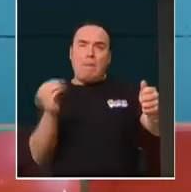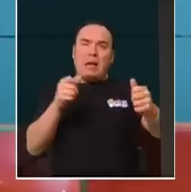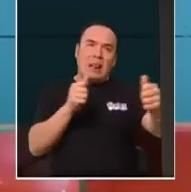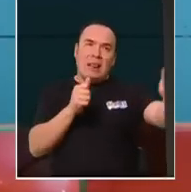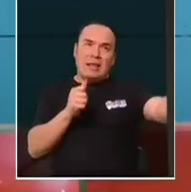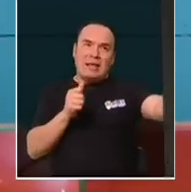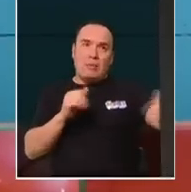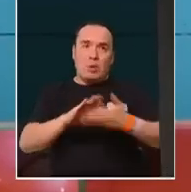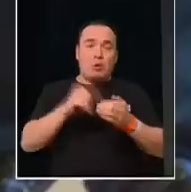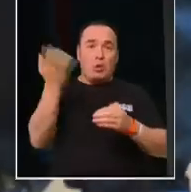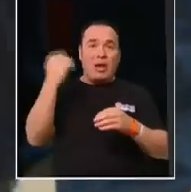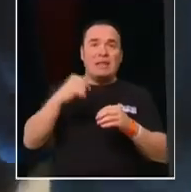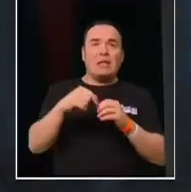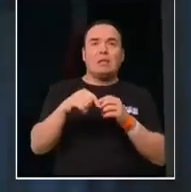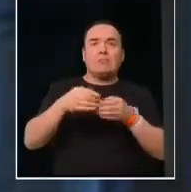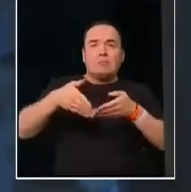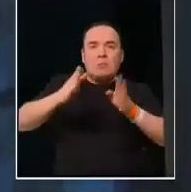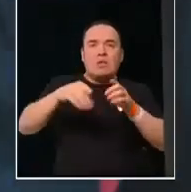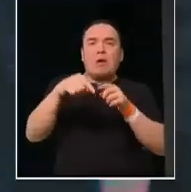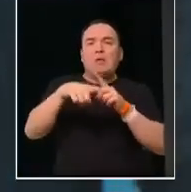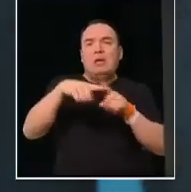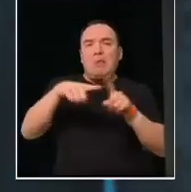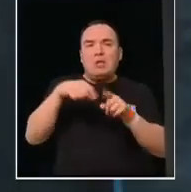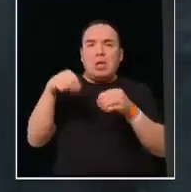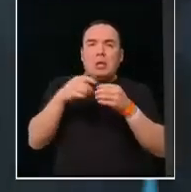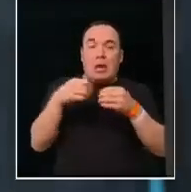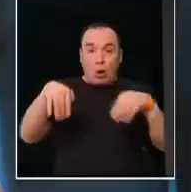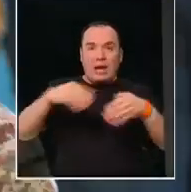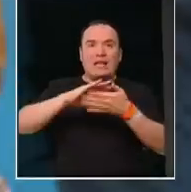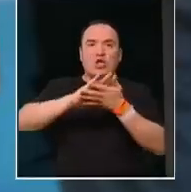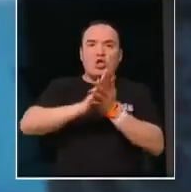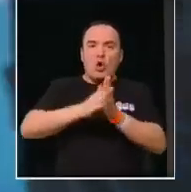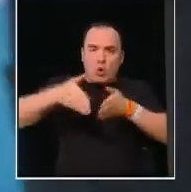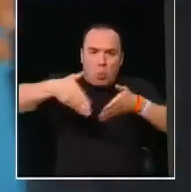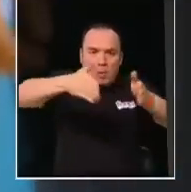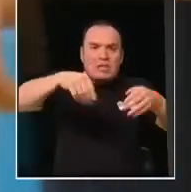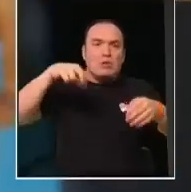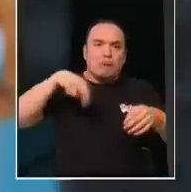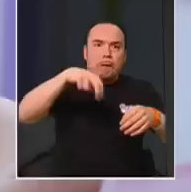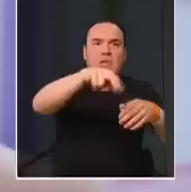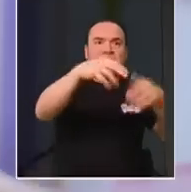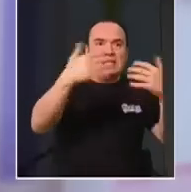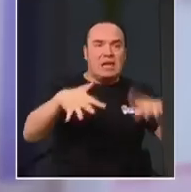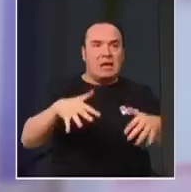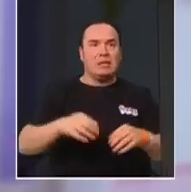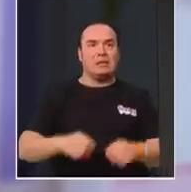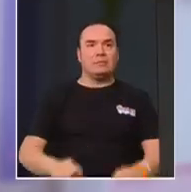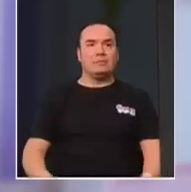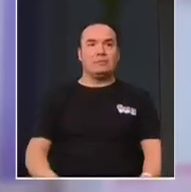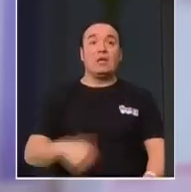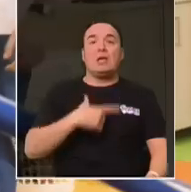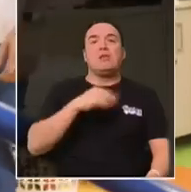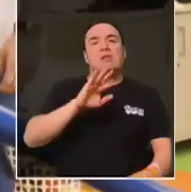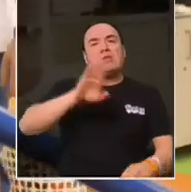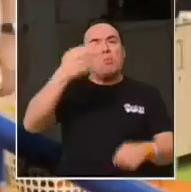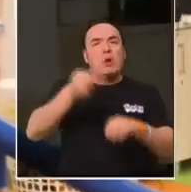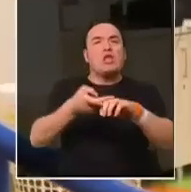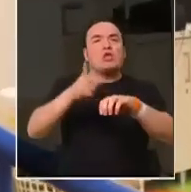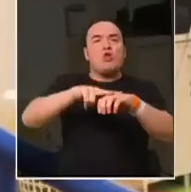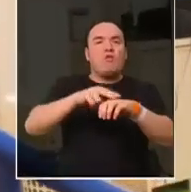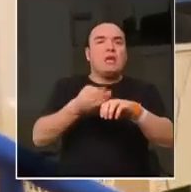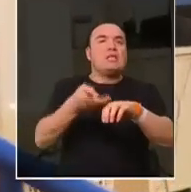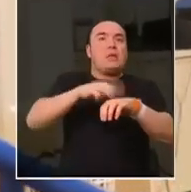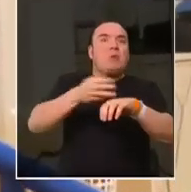yo caminaba la mitad de un pasillo, ahora camino un pasillo completo. Y después voy a caminar lo doble de un pasillo.